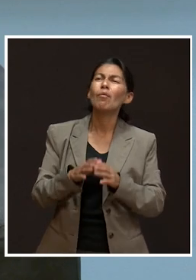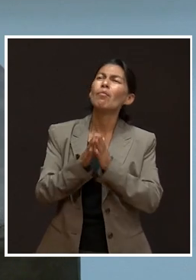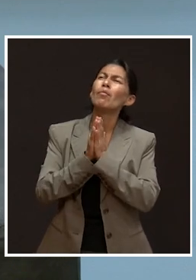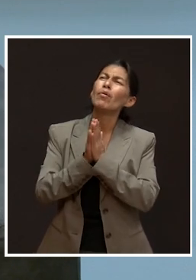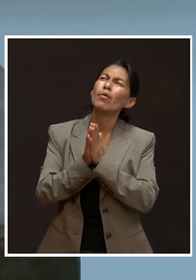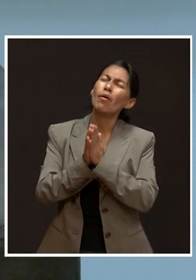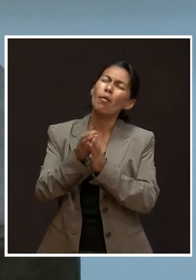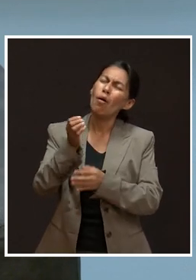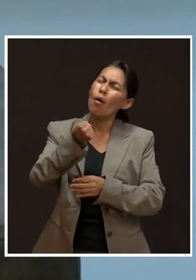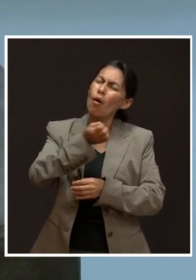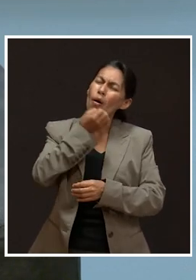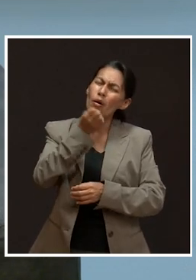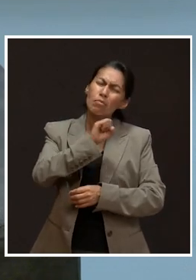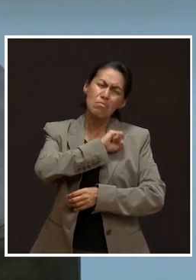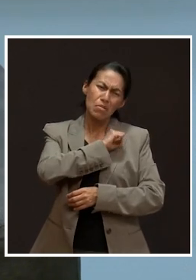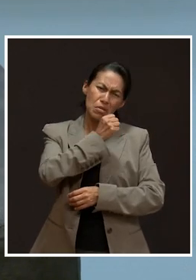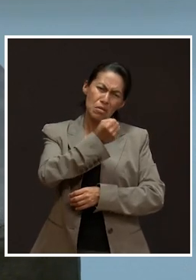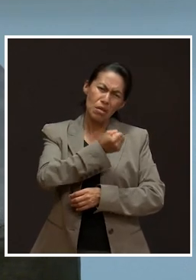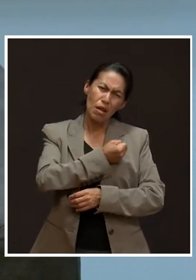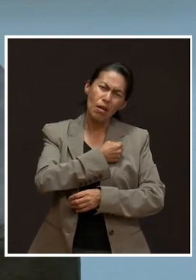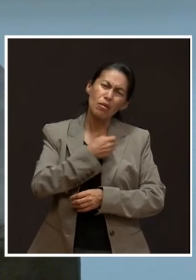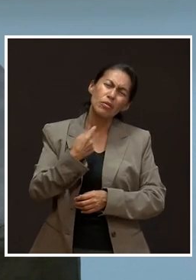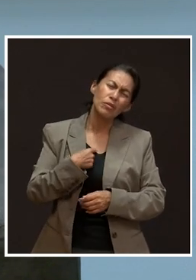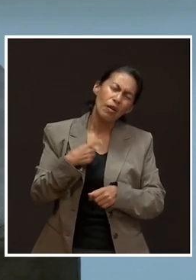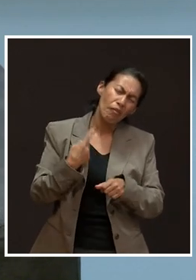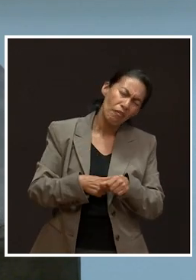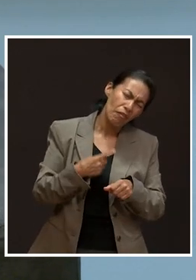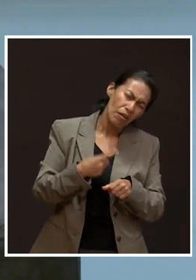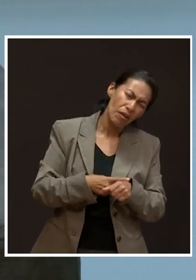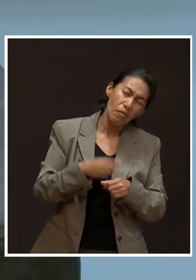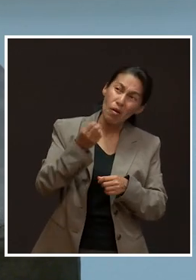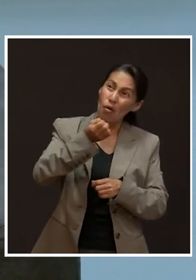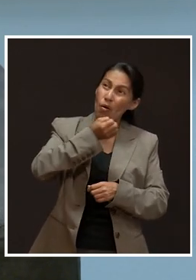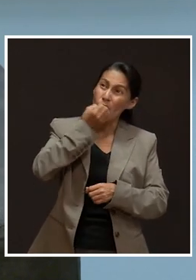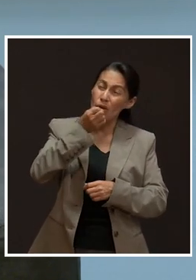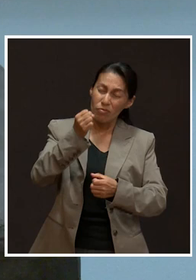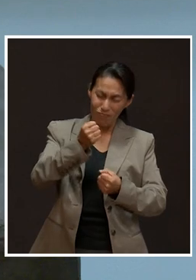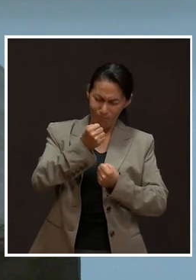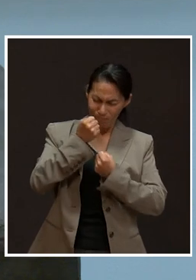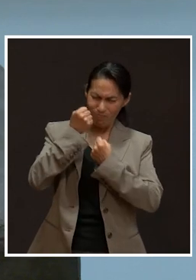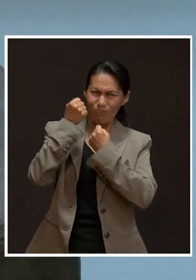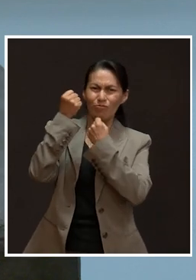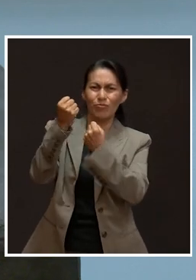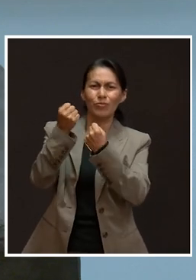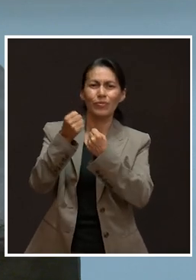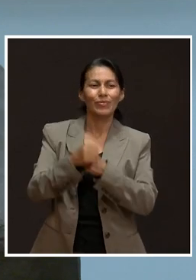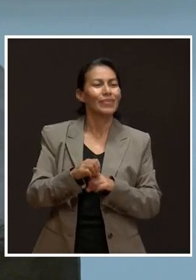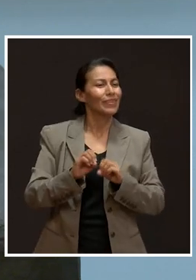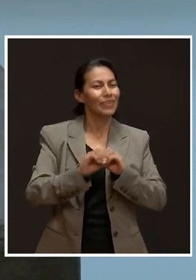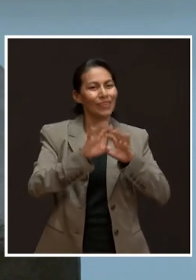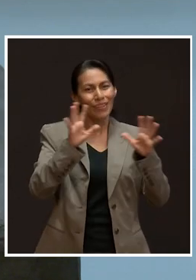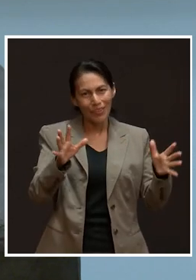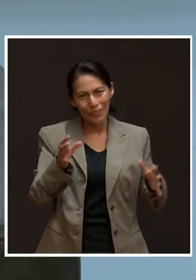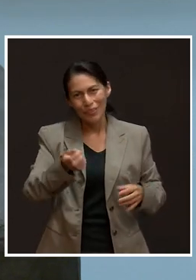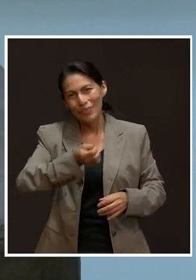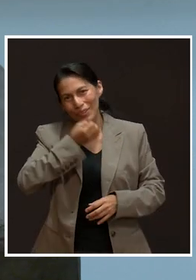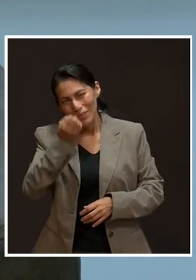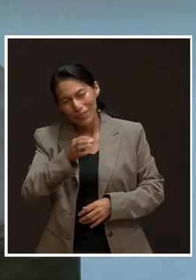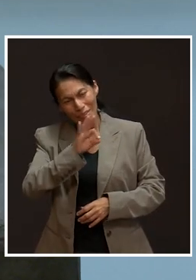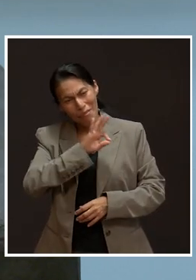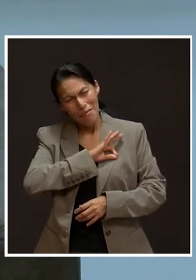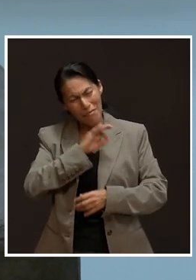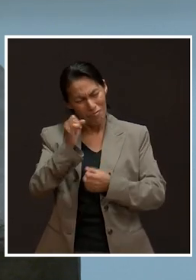Margot, quisiera que pudiesen orar por mi salud. Estoy muy delicada. Y sé que la oración tiene poder.